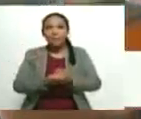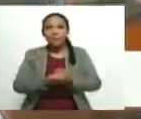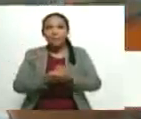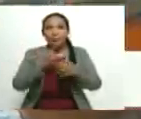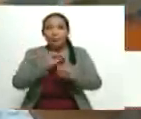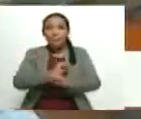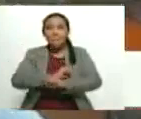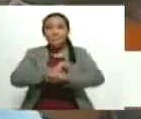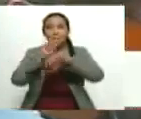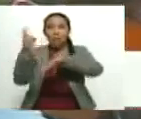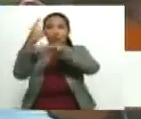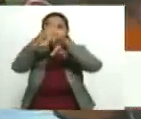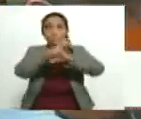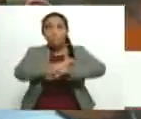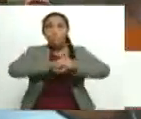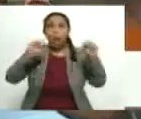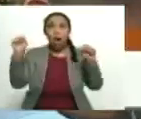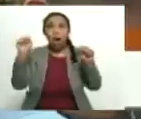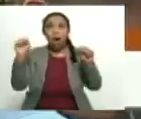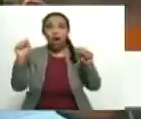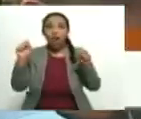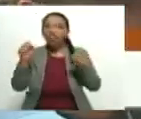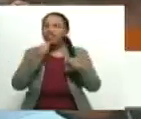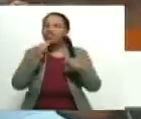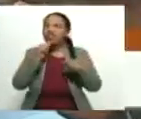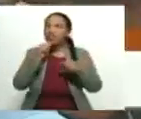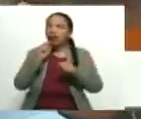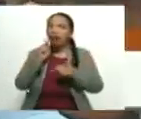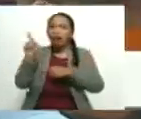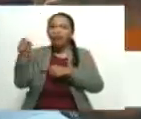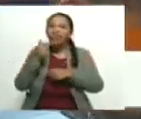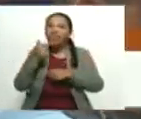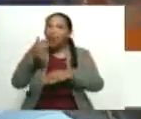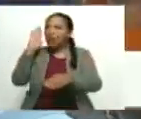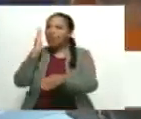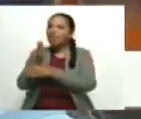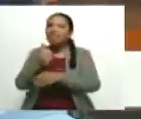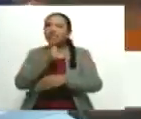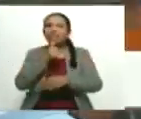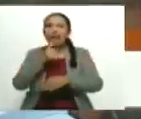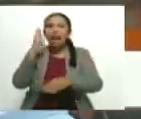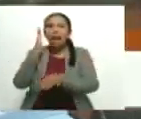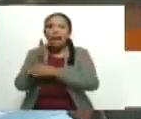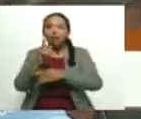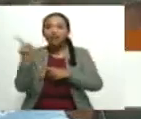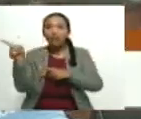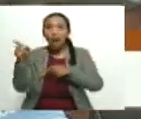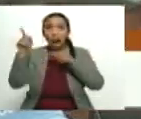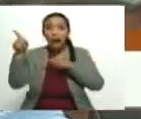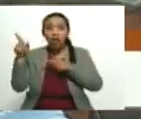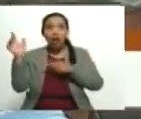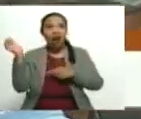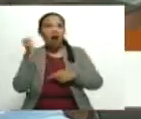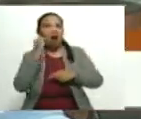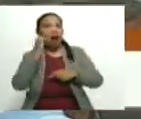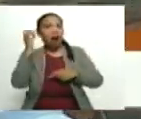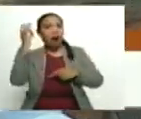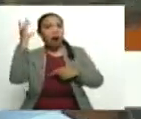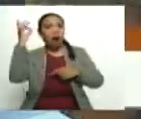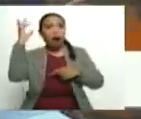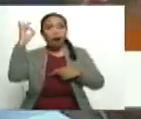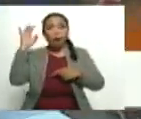explotó un dron, ¿vale? ¿Y ellos qué hicieron? ¿Quién condenó eso? ¿Quién de ellos condenó eso? Al contrario, se quejaron porque para